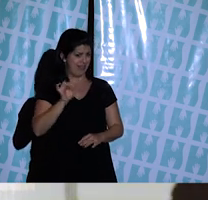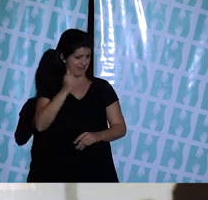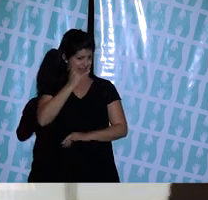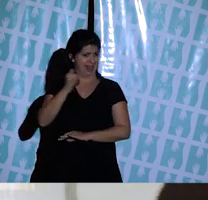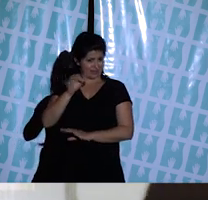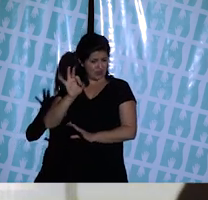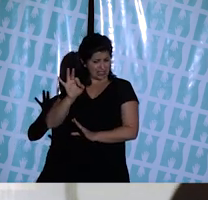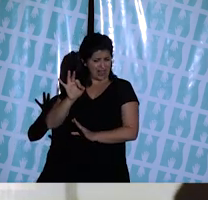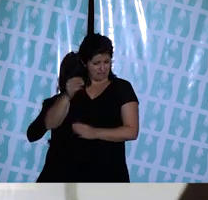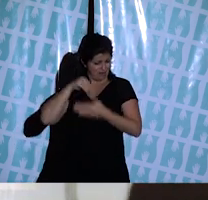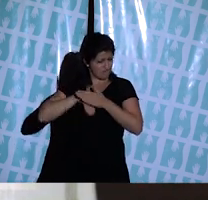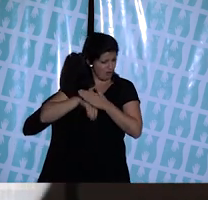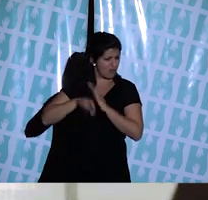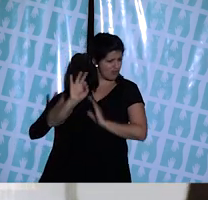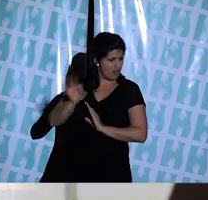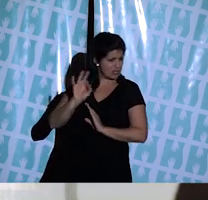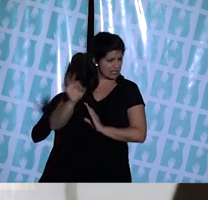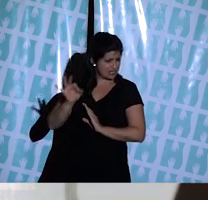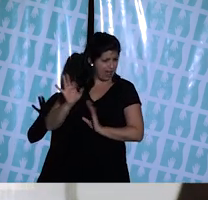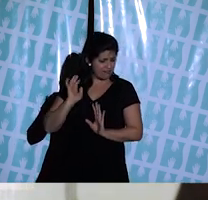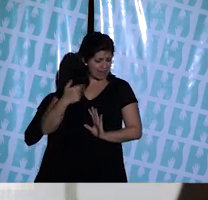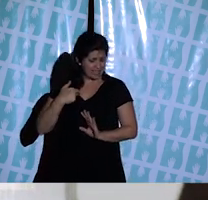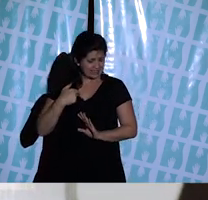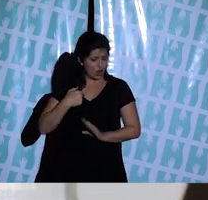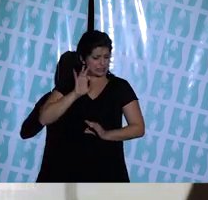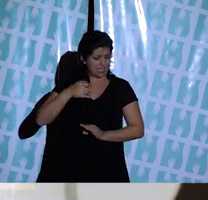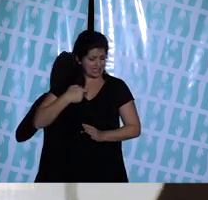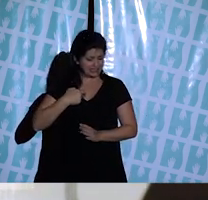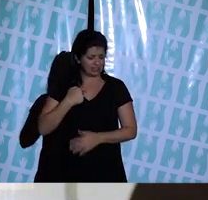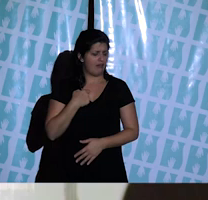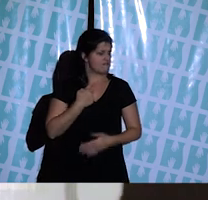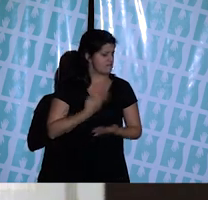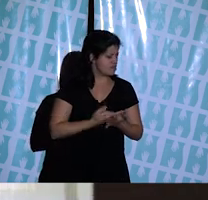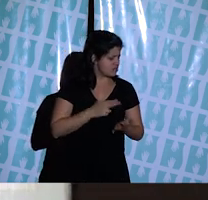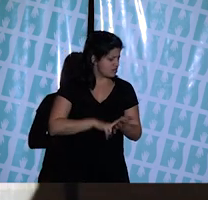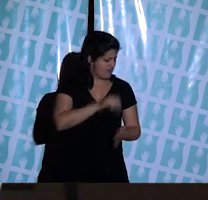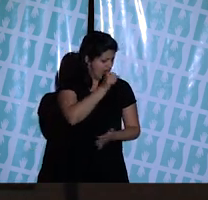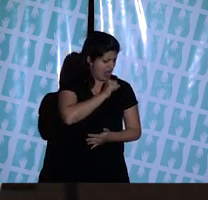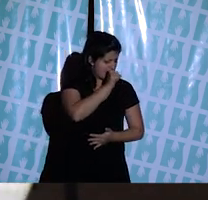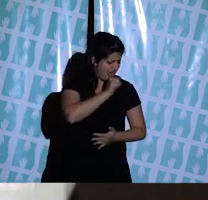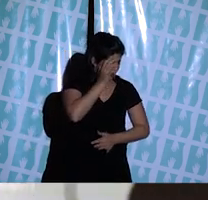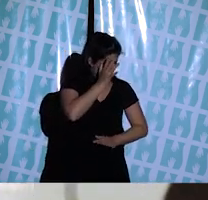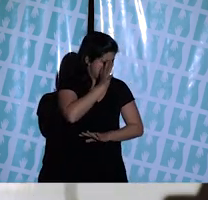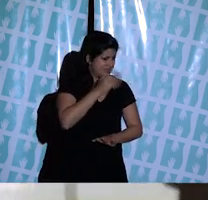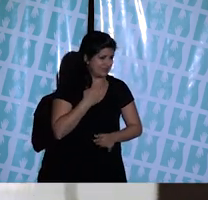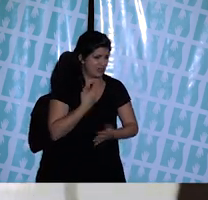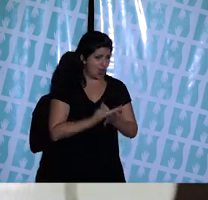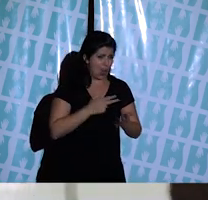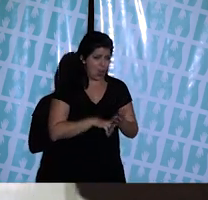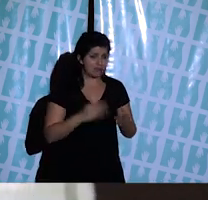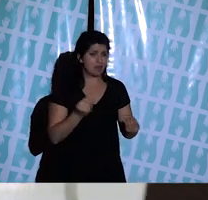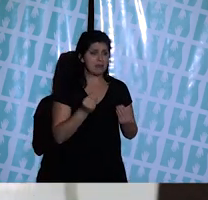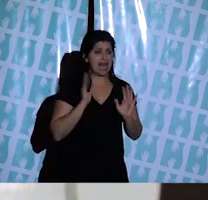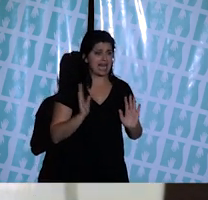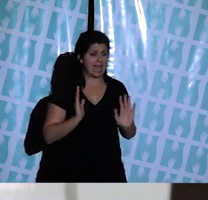hacer. O se olvida y después lo vuelve a hacer. Y dice, otra vez comí este tracón de helado. ¿Para qué me comí? No, pero que decía que